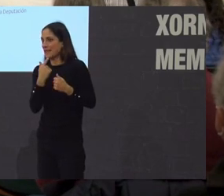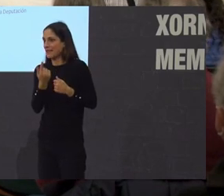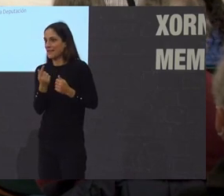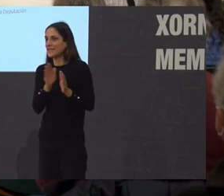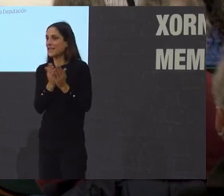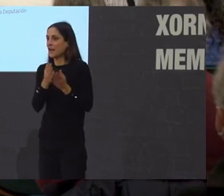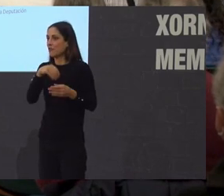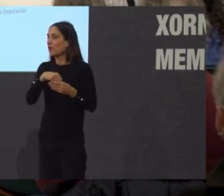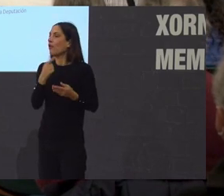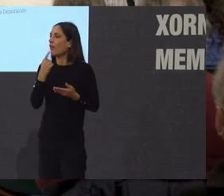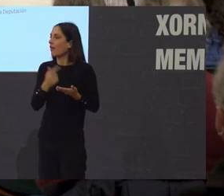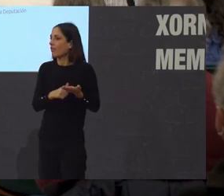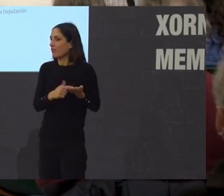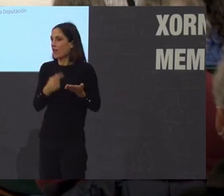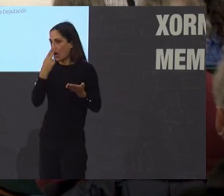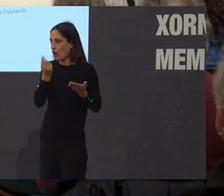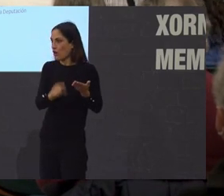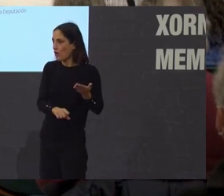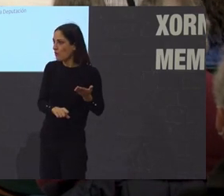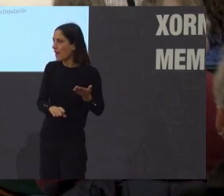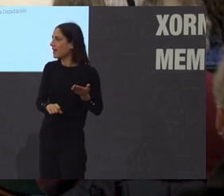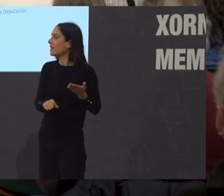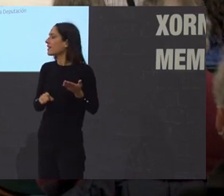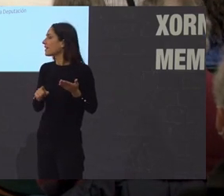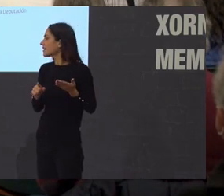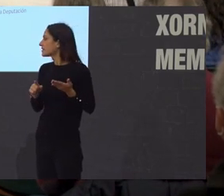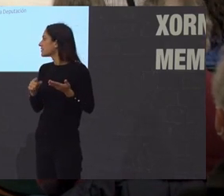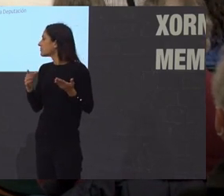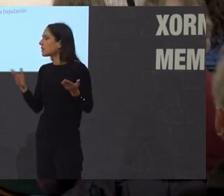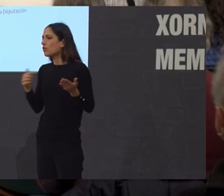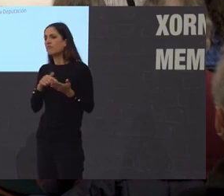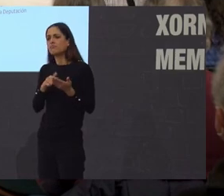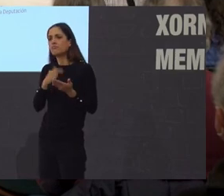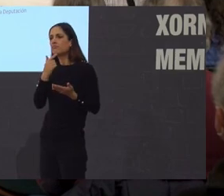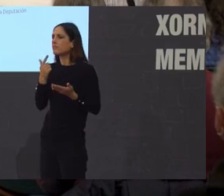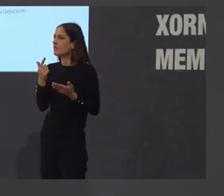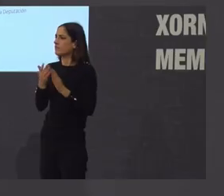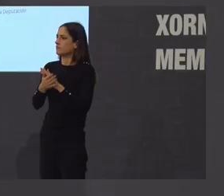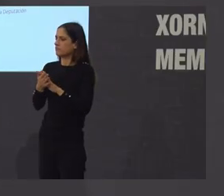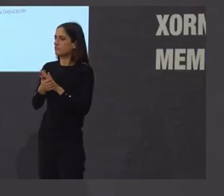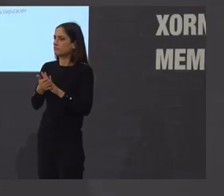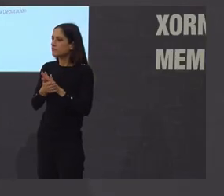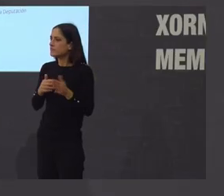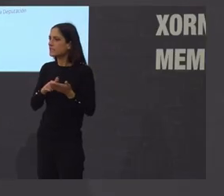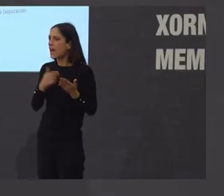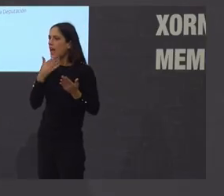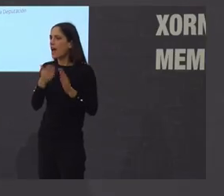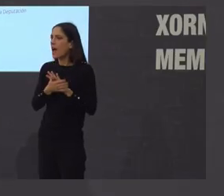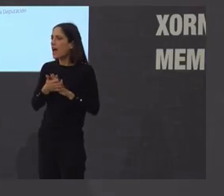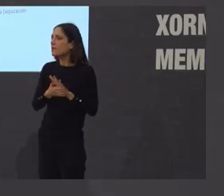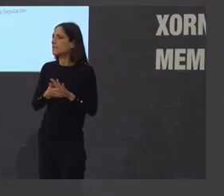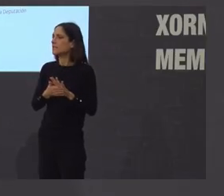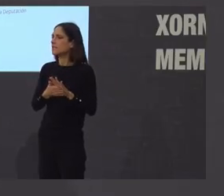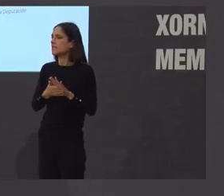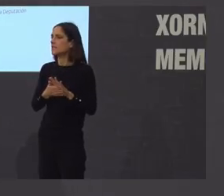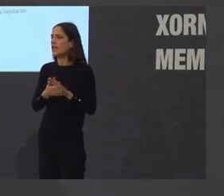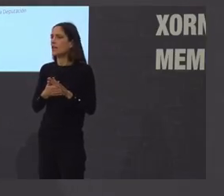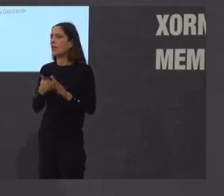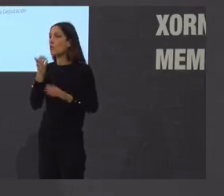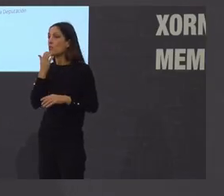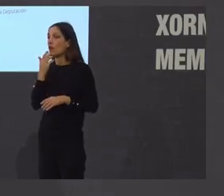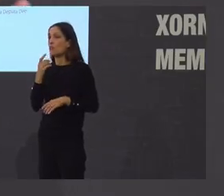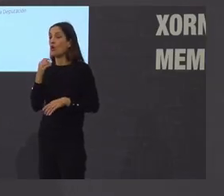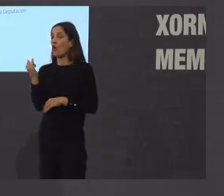o sea, non estás aí porque te desnomaras, falas de nomes, falas de do propietario de Mercadona,